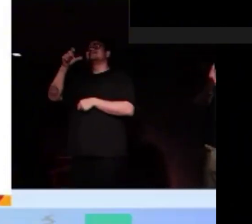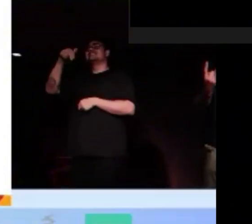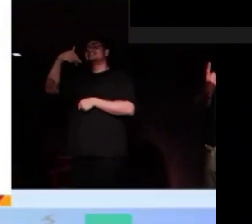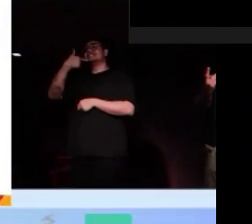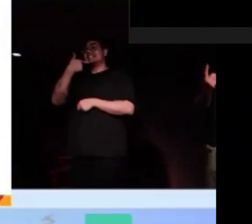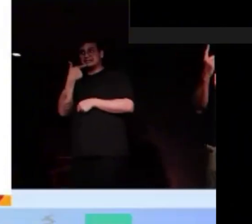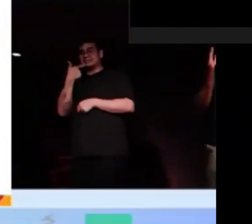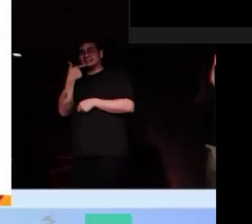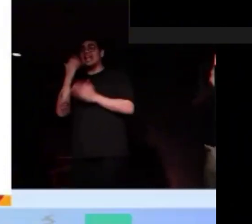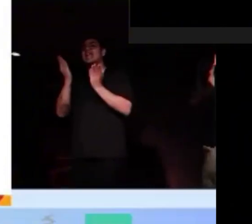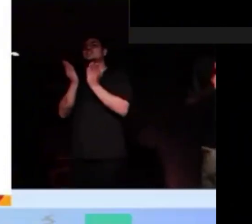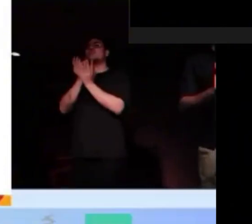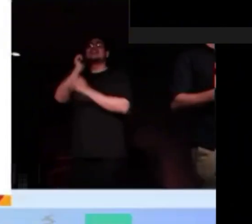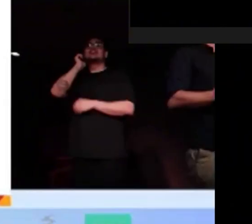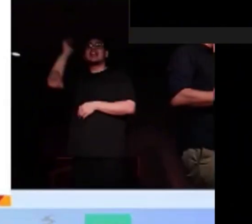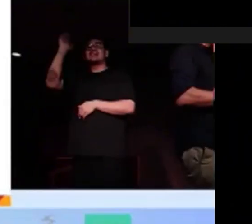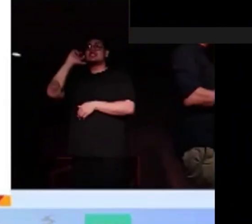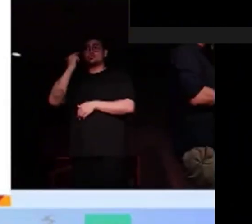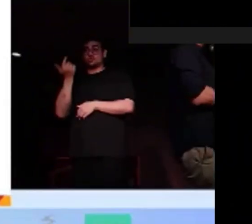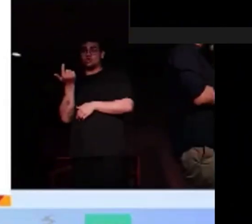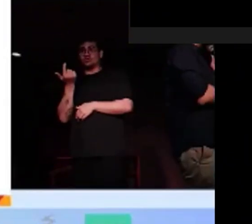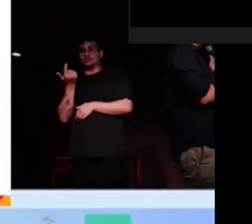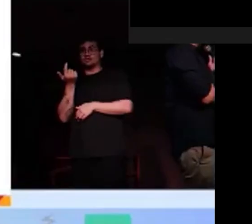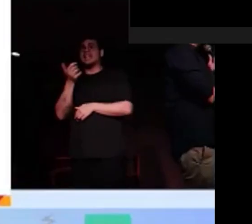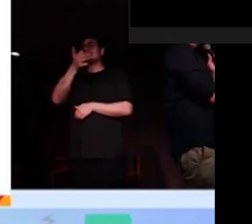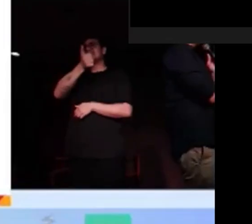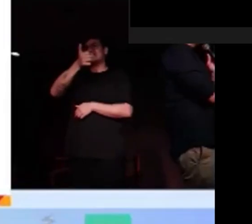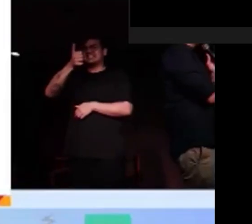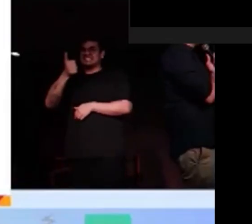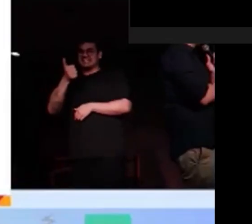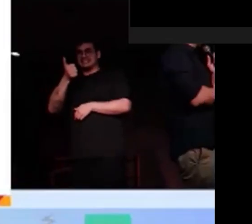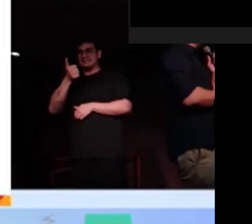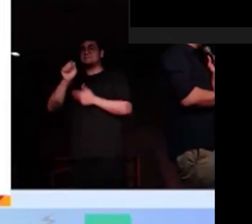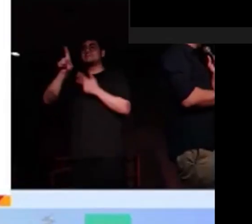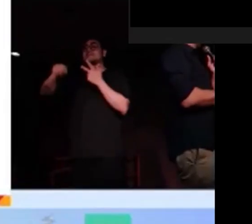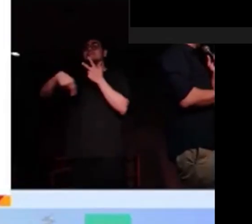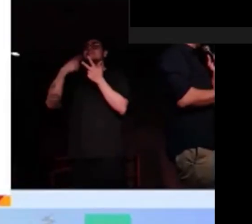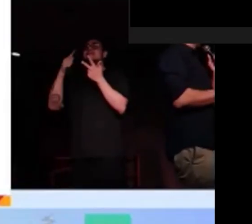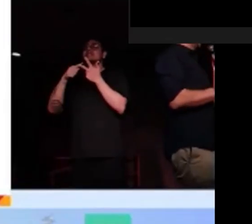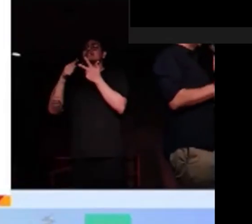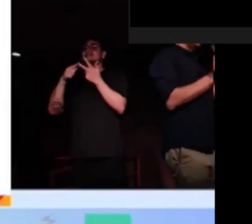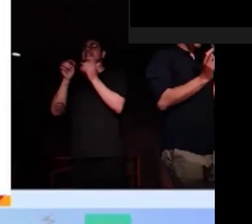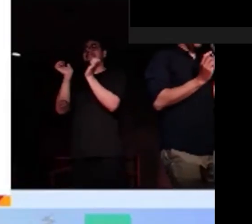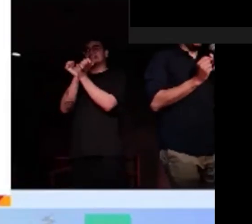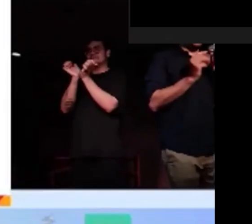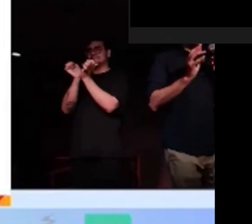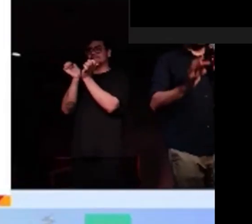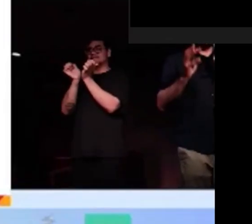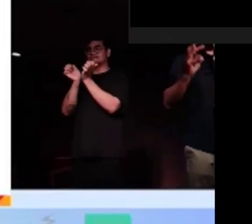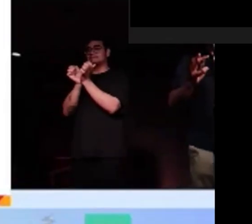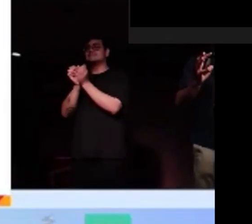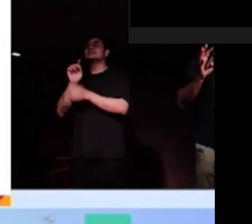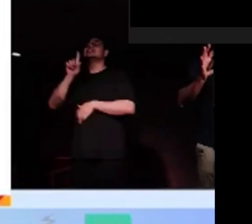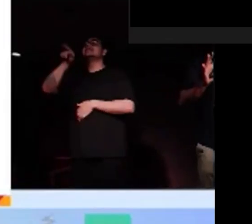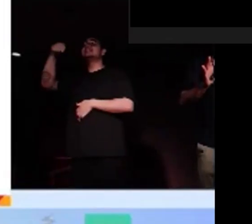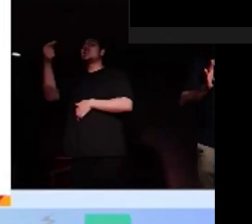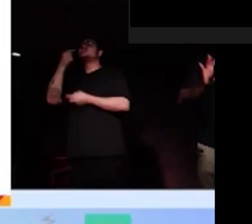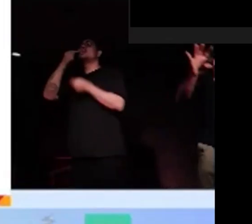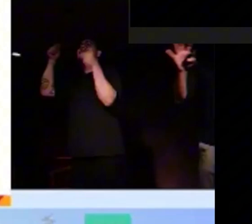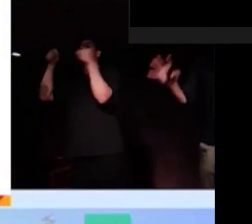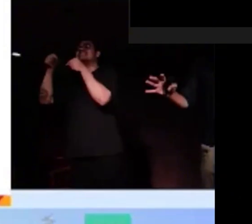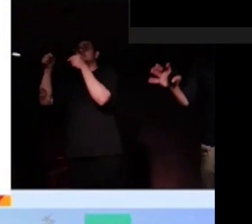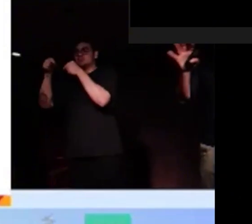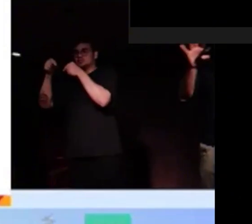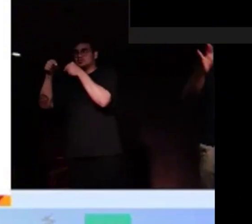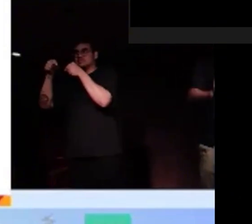de adultos sordos, y el Instituto Integral de Educación, que es en el mismo aula hay